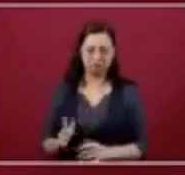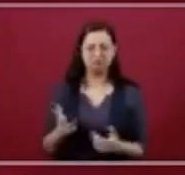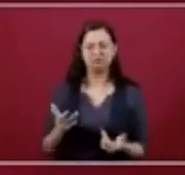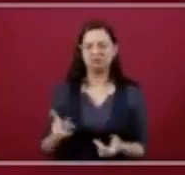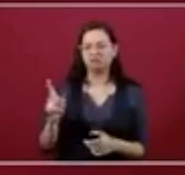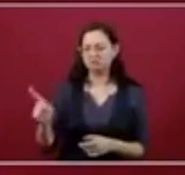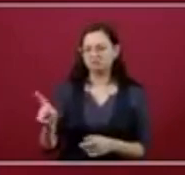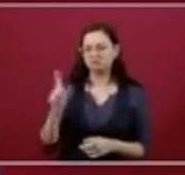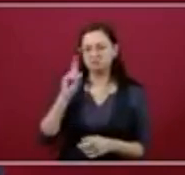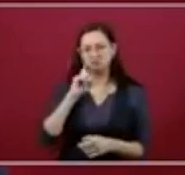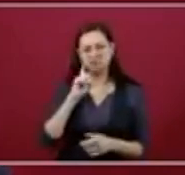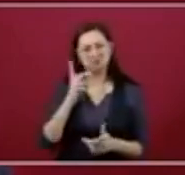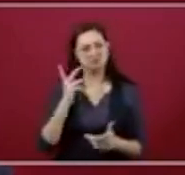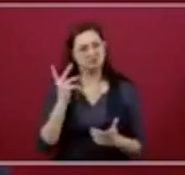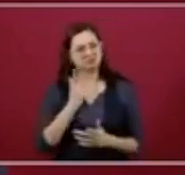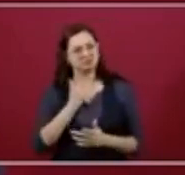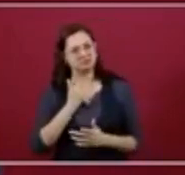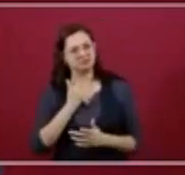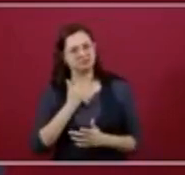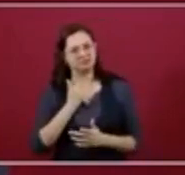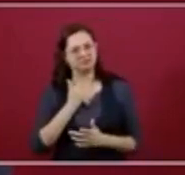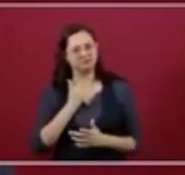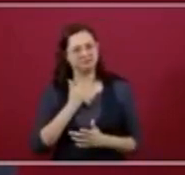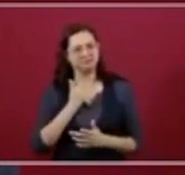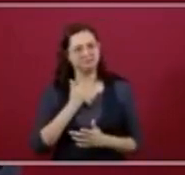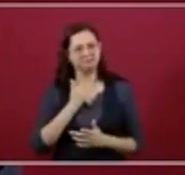ella pidió